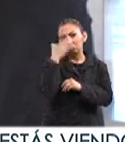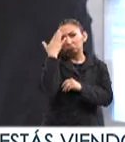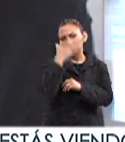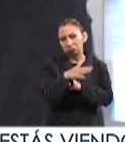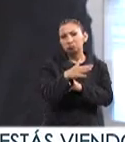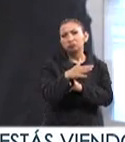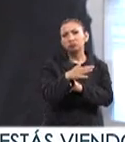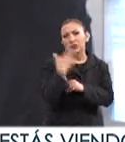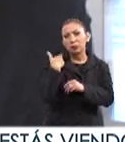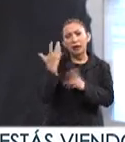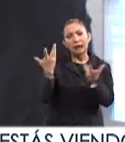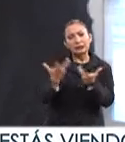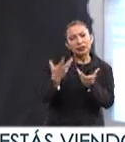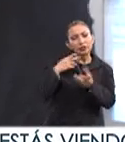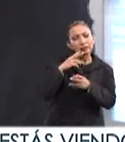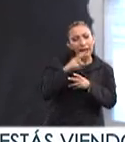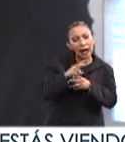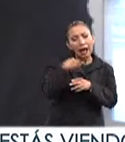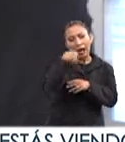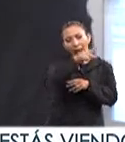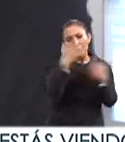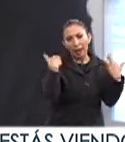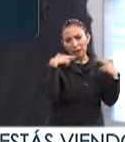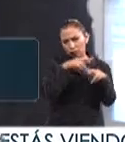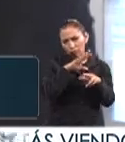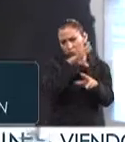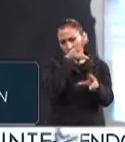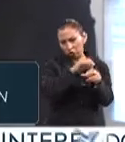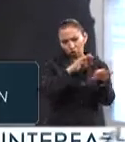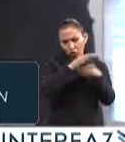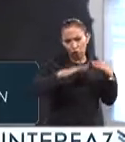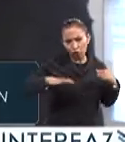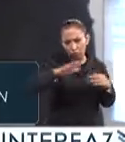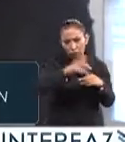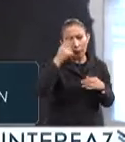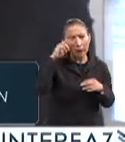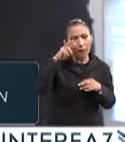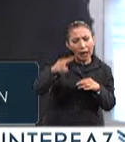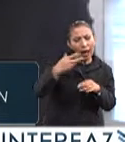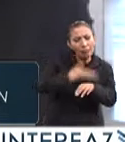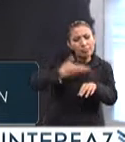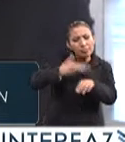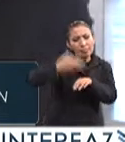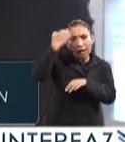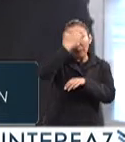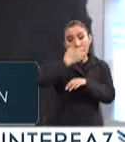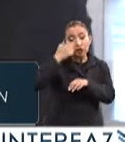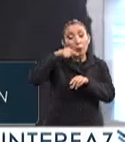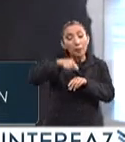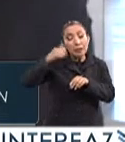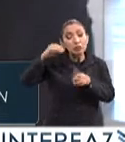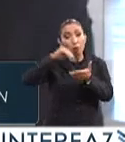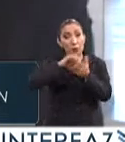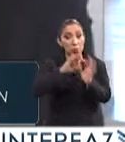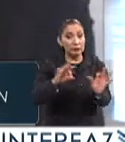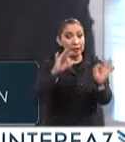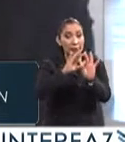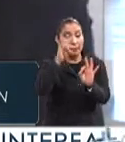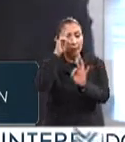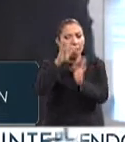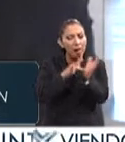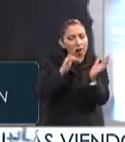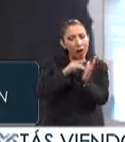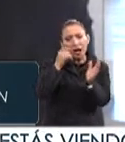Sabemos, hemos logrado ya que el docente en general considere el proceso de evaluación como parte fundamental de